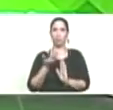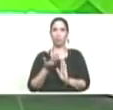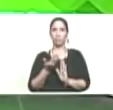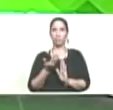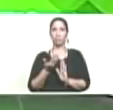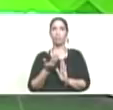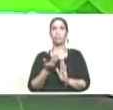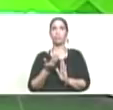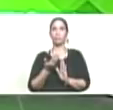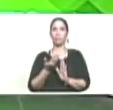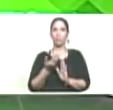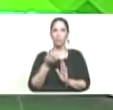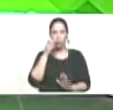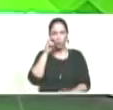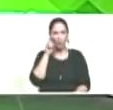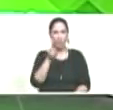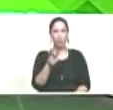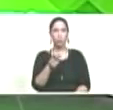He visto por ahí